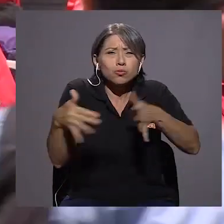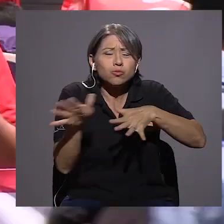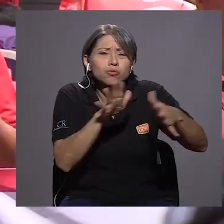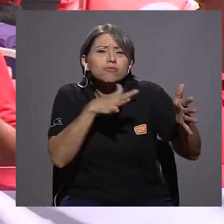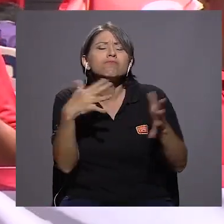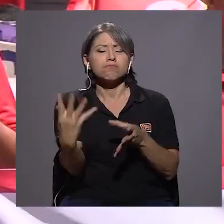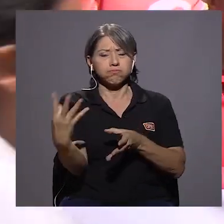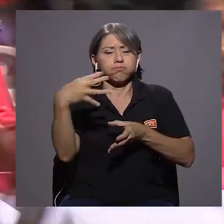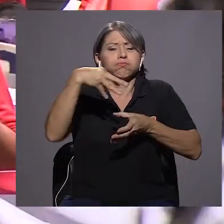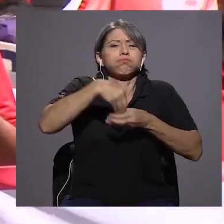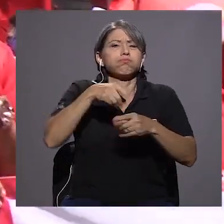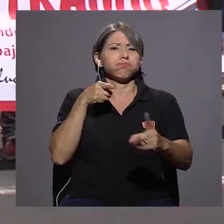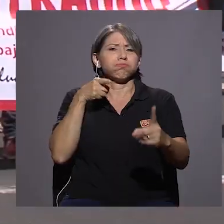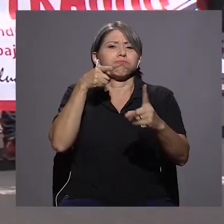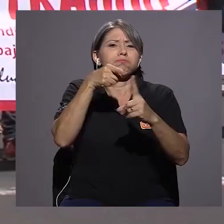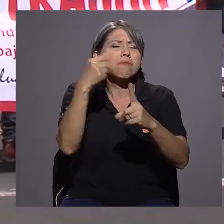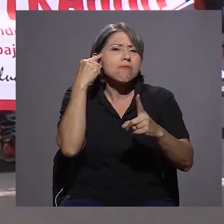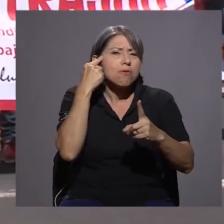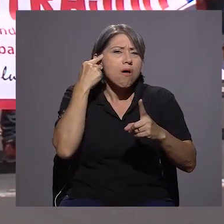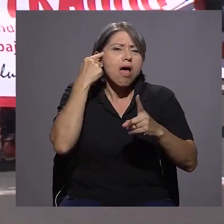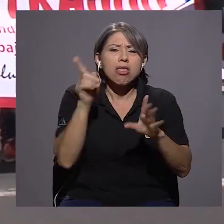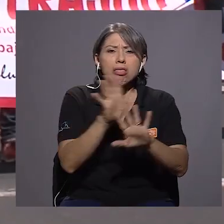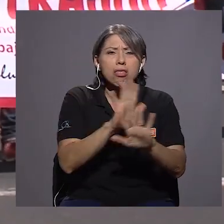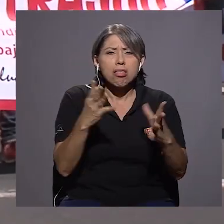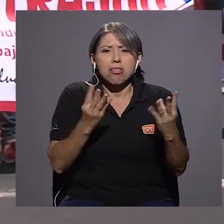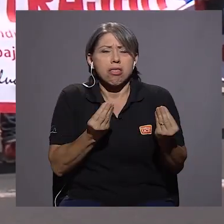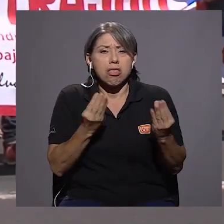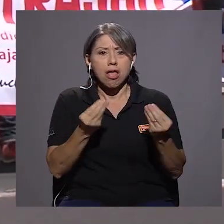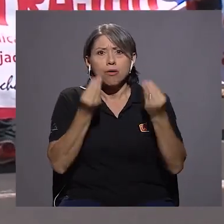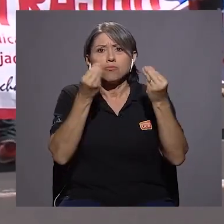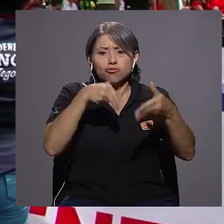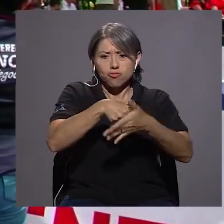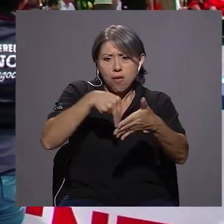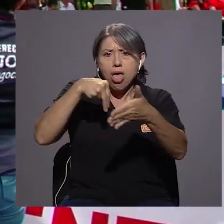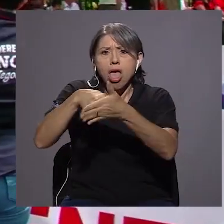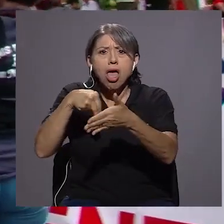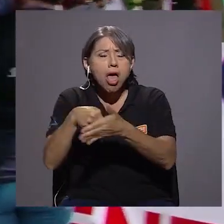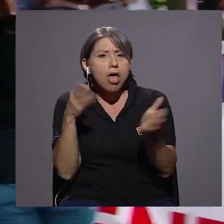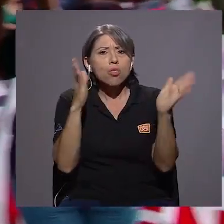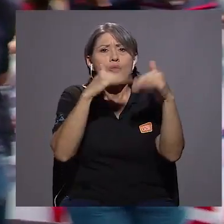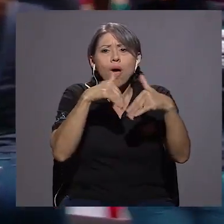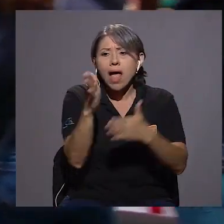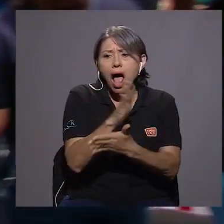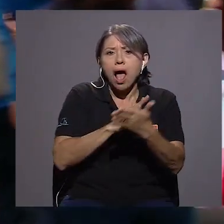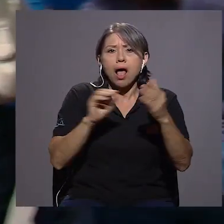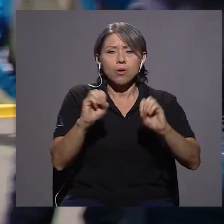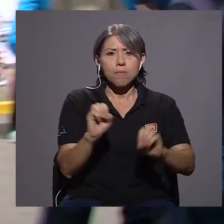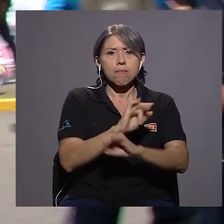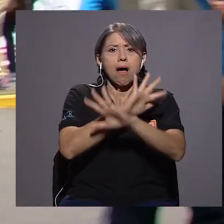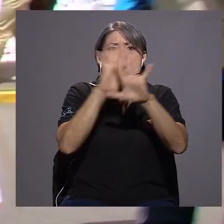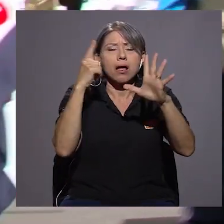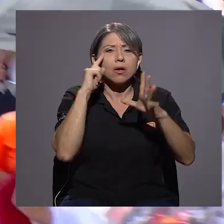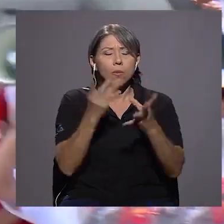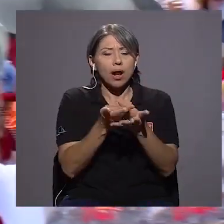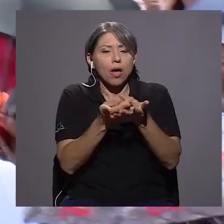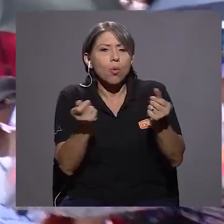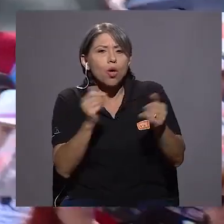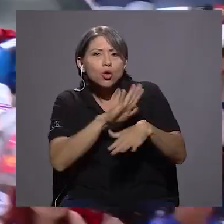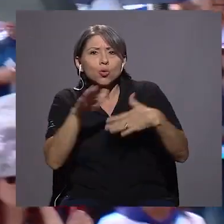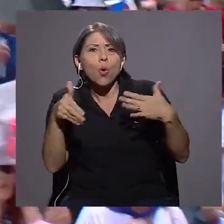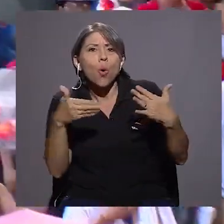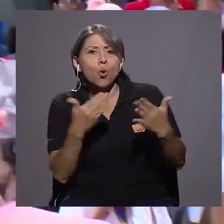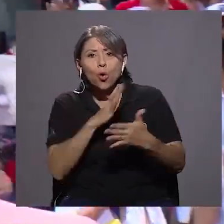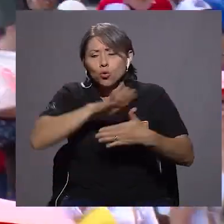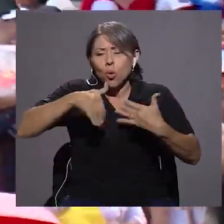la conciencia no teme al vacío. Infinitos los obstáculos, no existe un oráculo, tampoco báculo mágico que lo